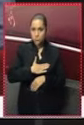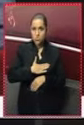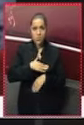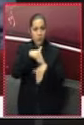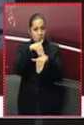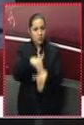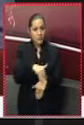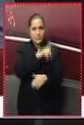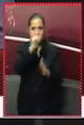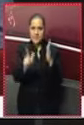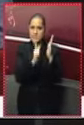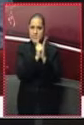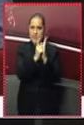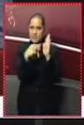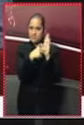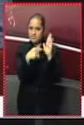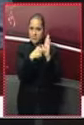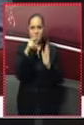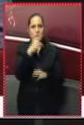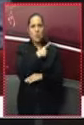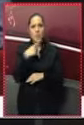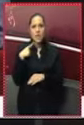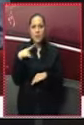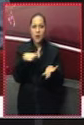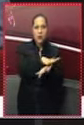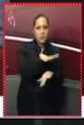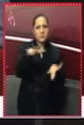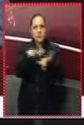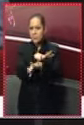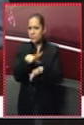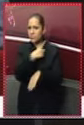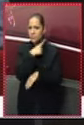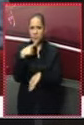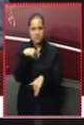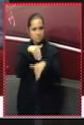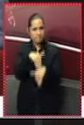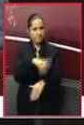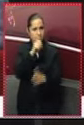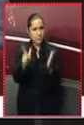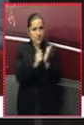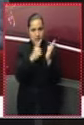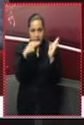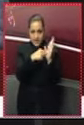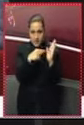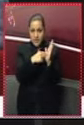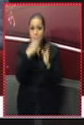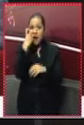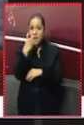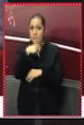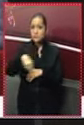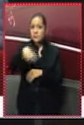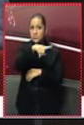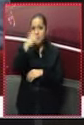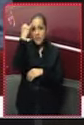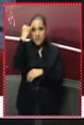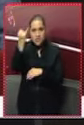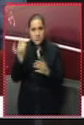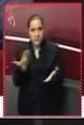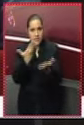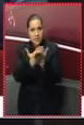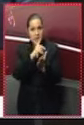toda arbitrariedad. Por estos motivos expuestos, votaré en contra de esta iniciativa de ley de ingresos. ¿Para